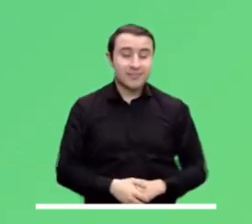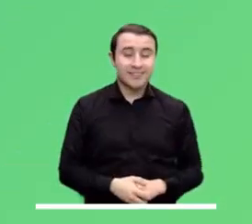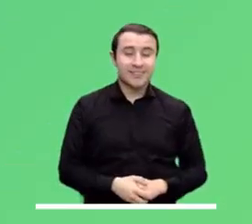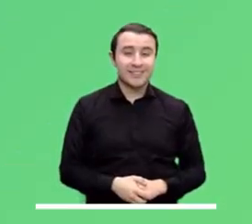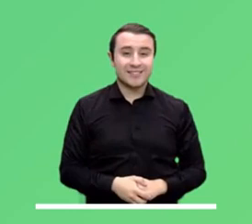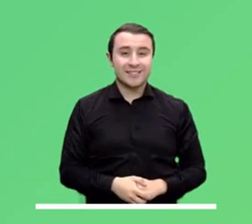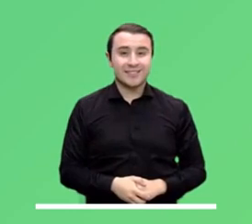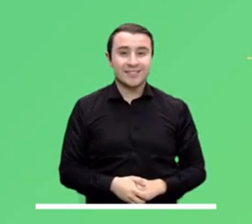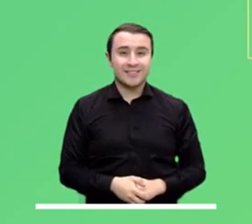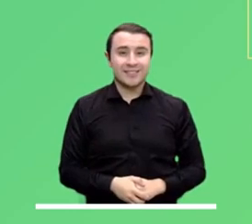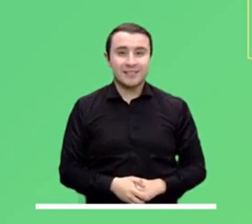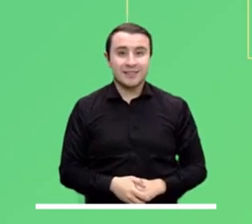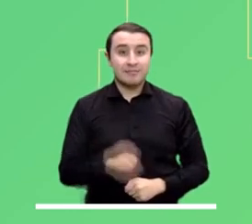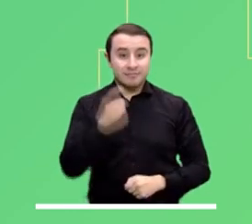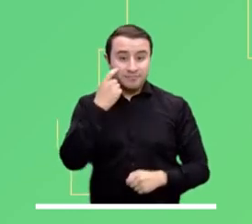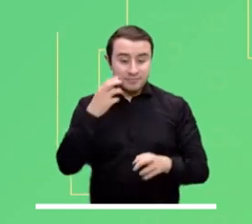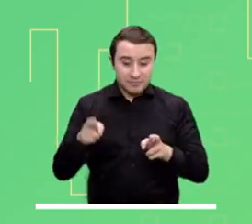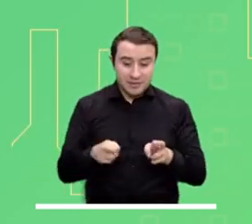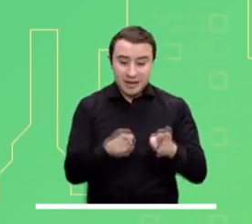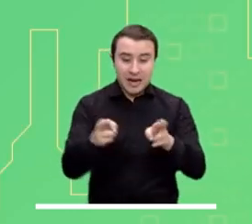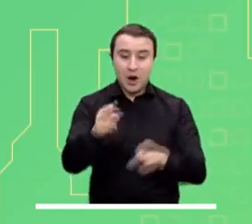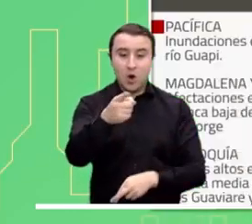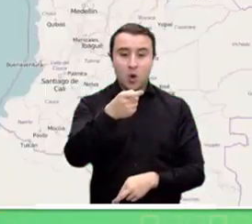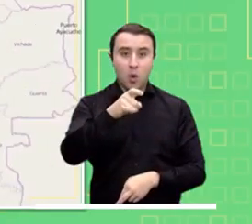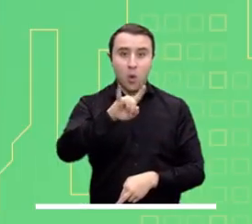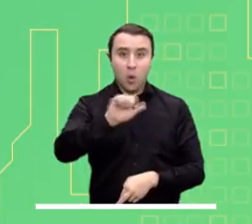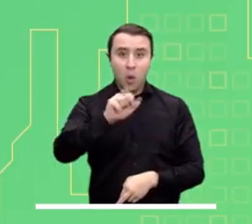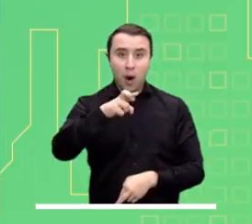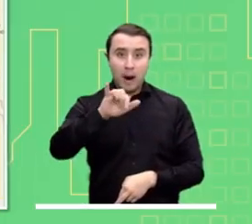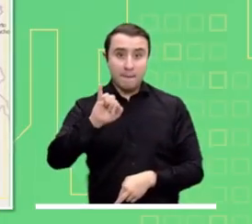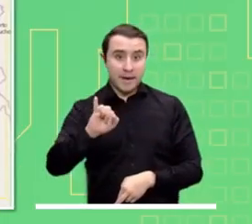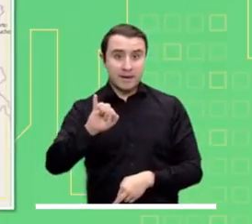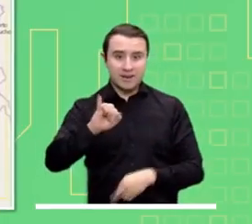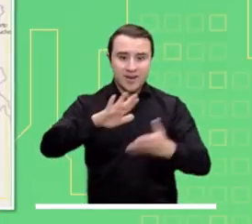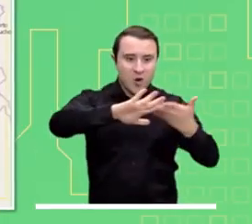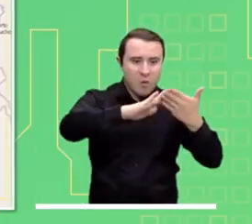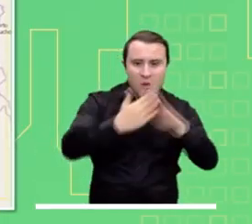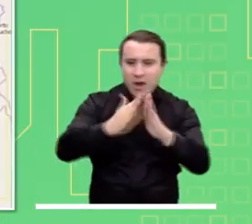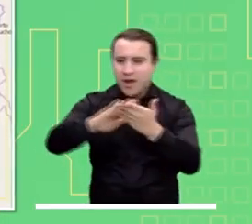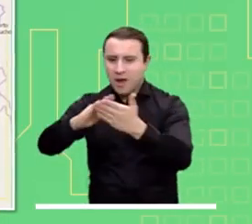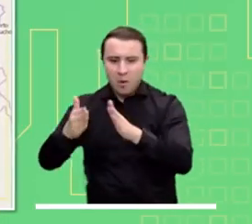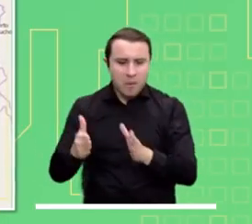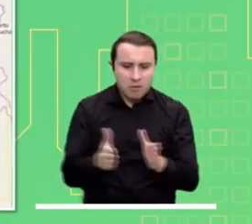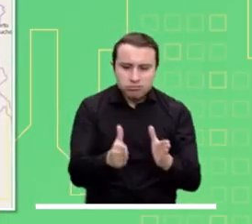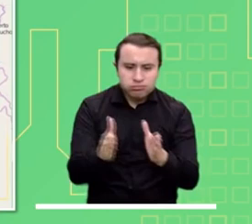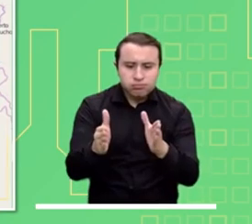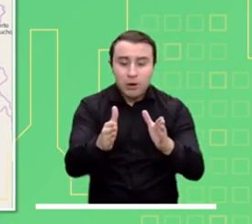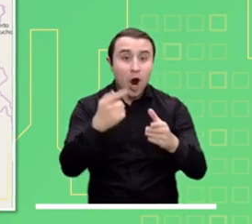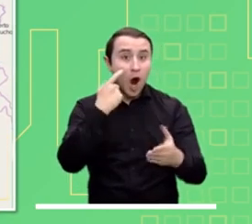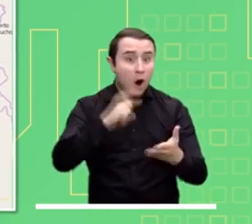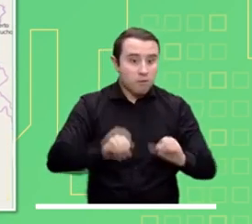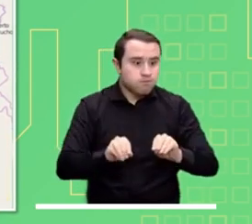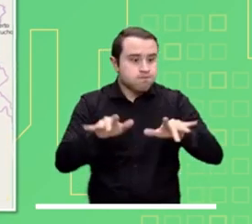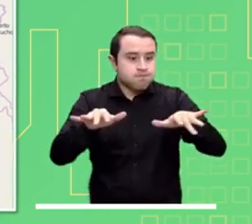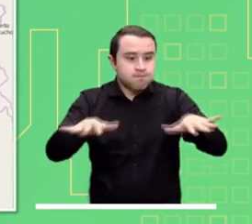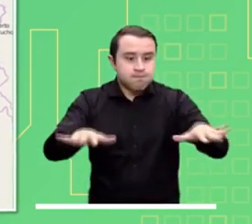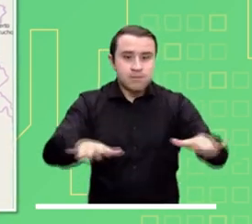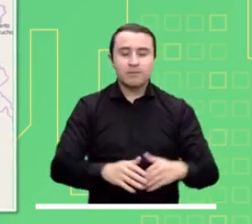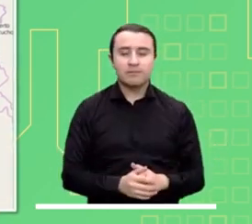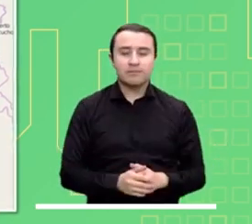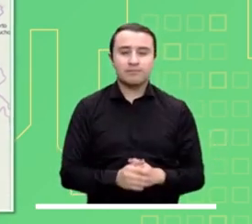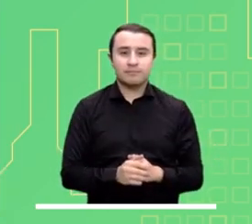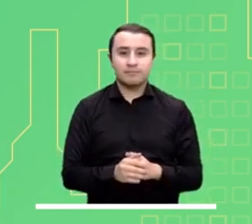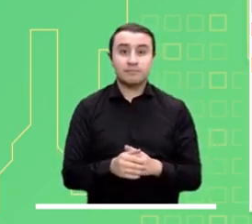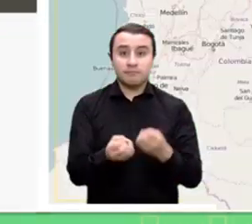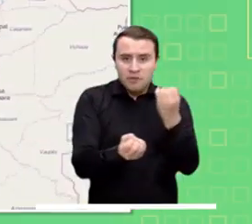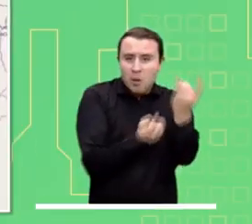Veamos ahora las alertas que se encuentran activas. Persiste la alerta roja por inundaciones en las comunidades asentadas alrededor del río